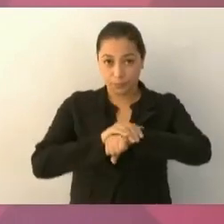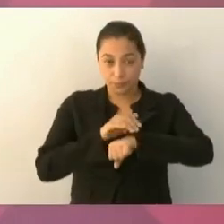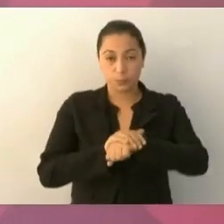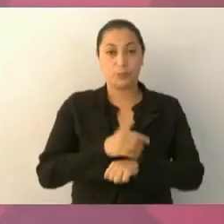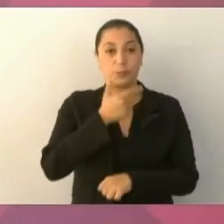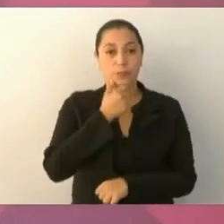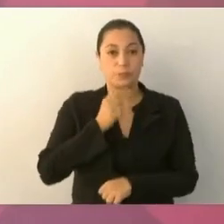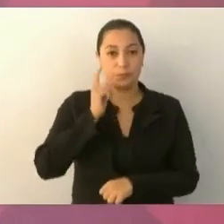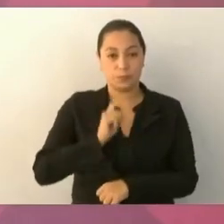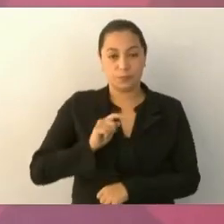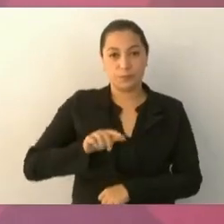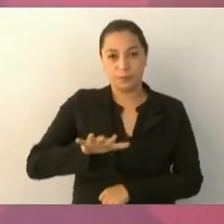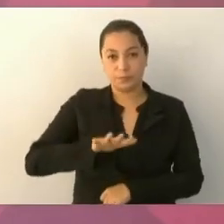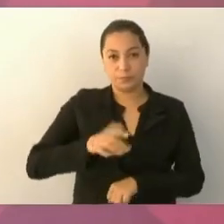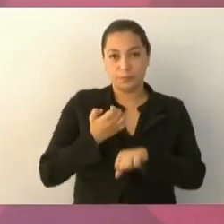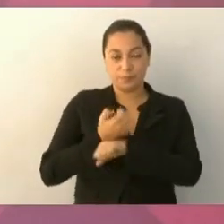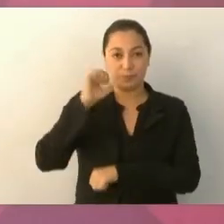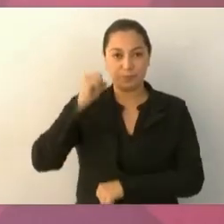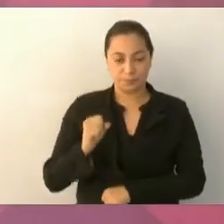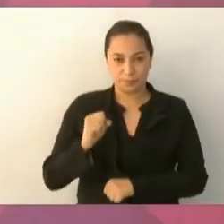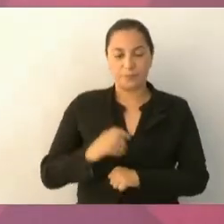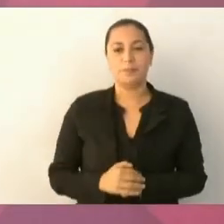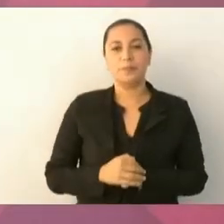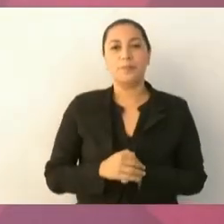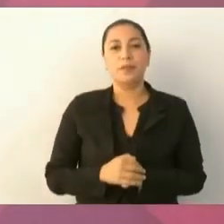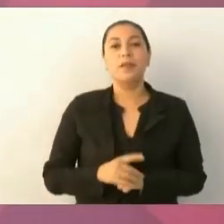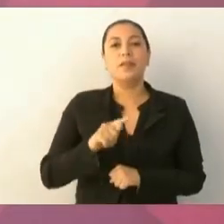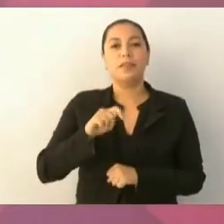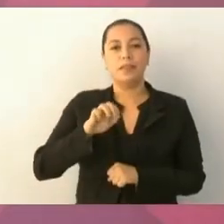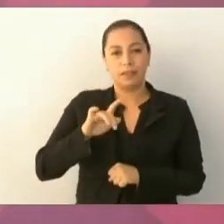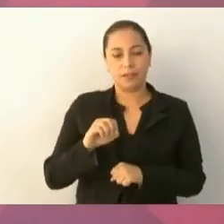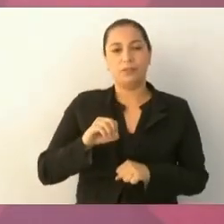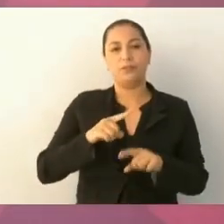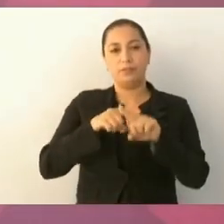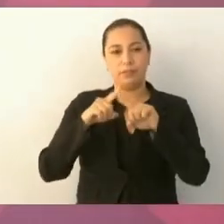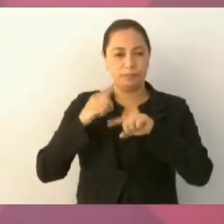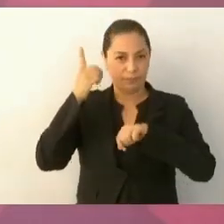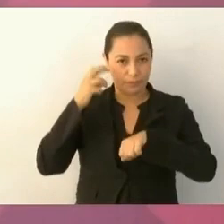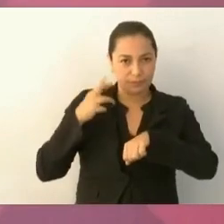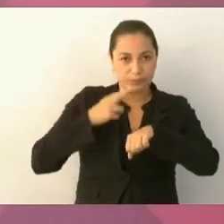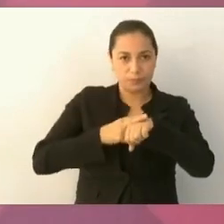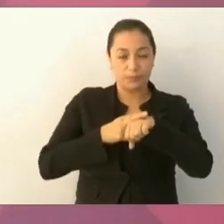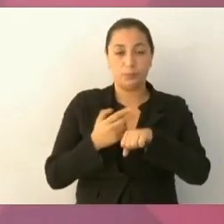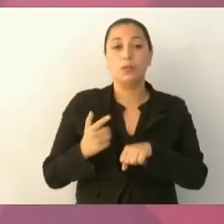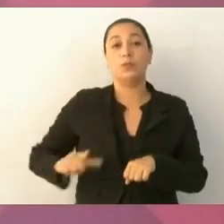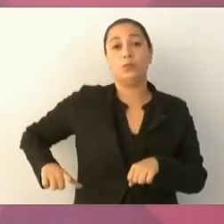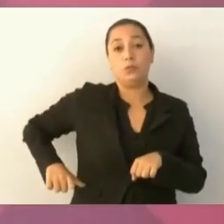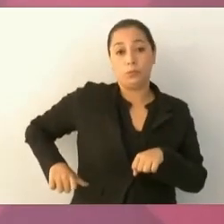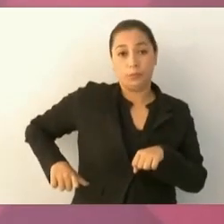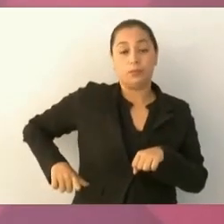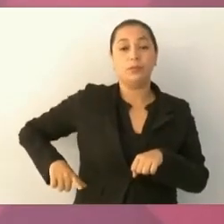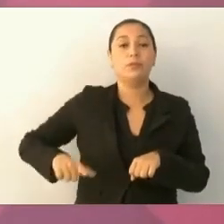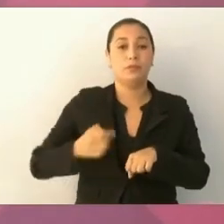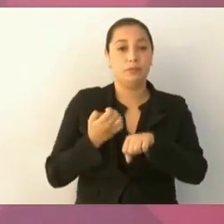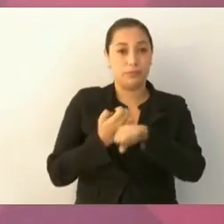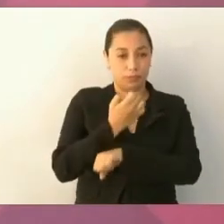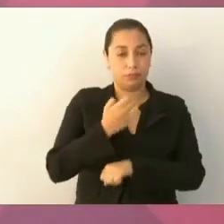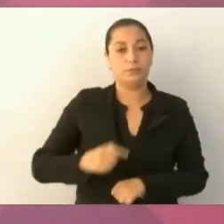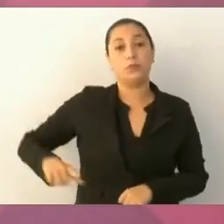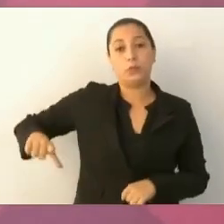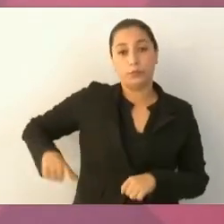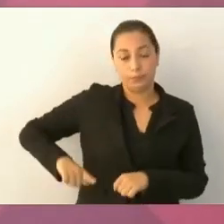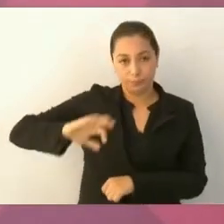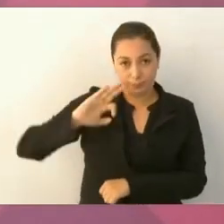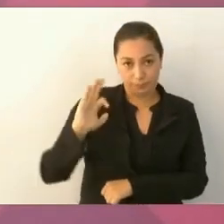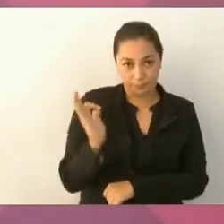directivos del gobierno del Estado, del gobierno federal,